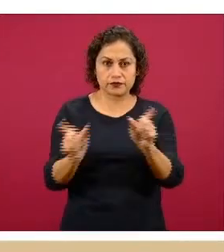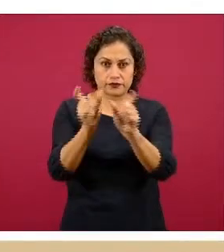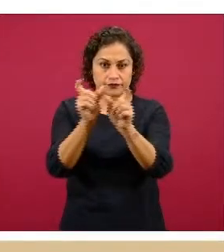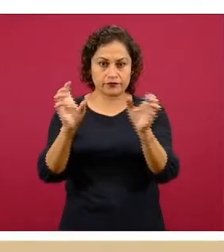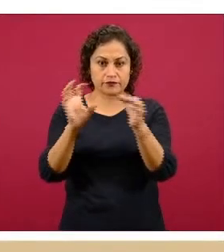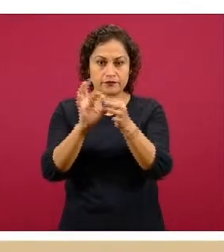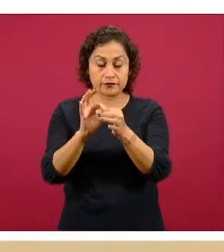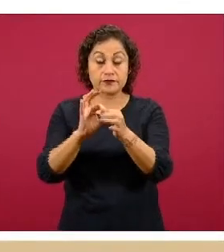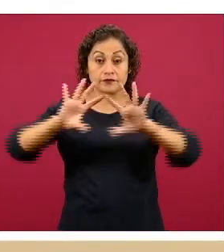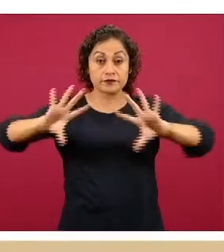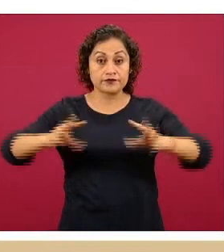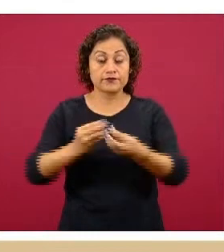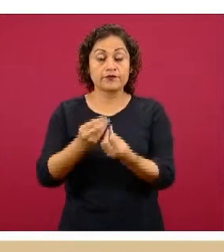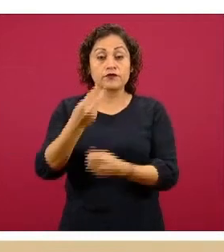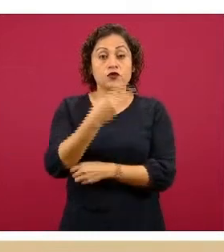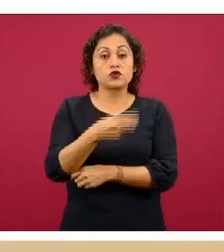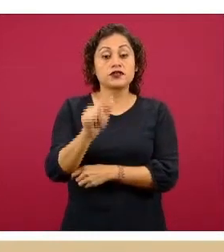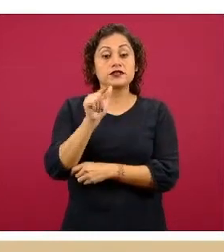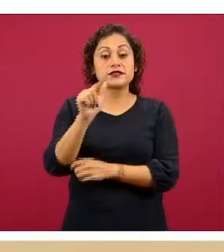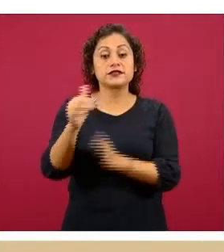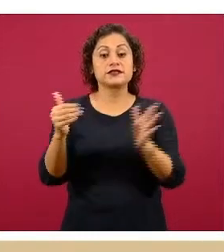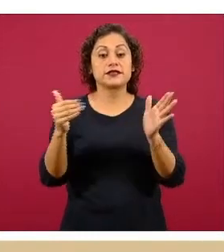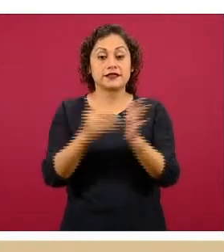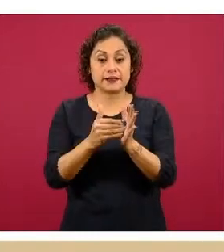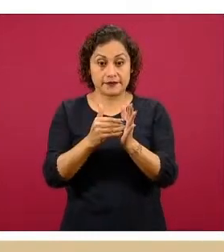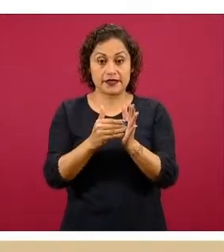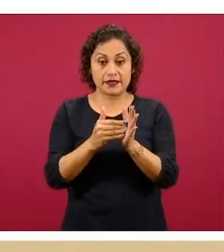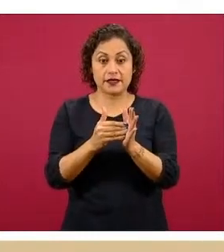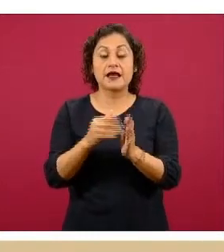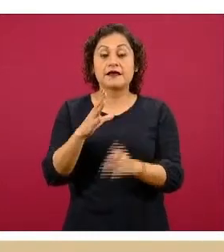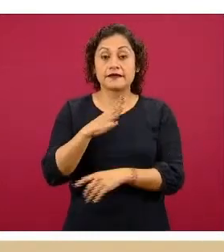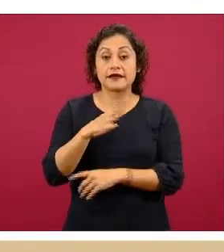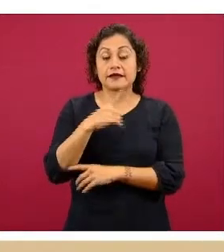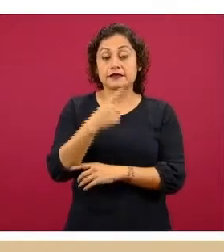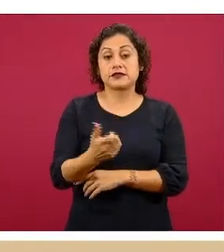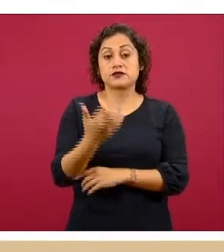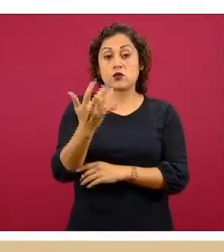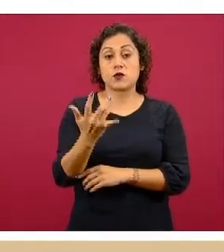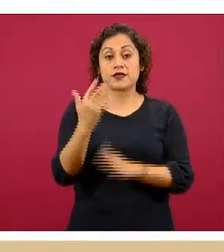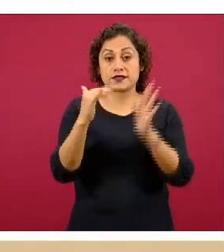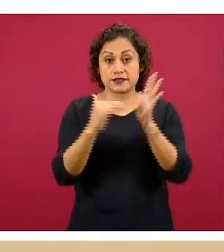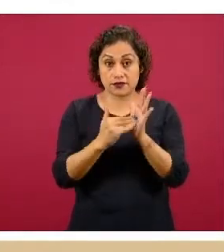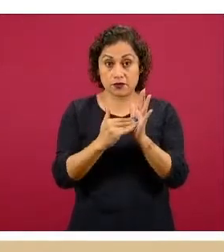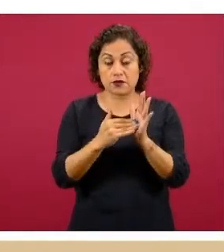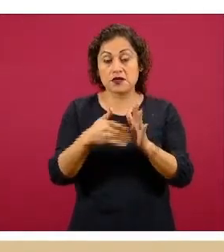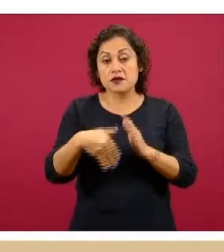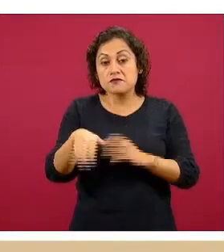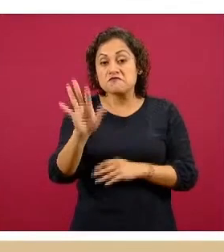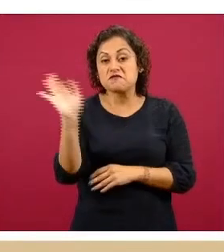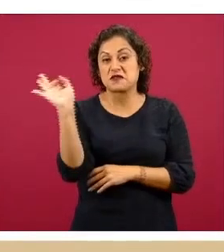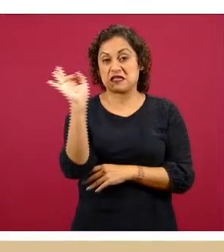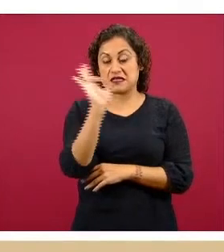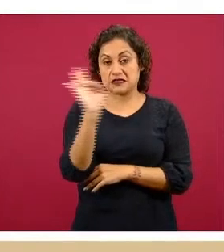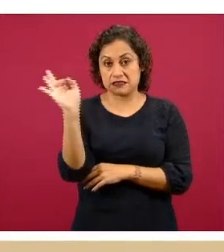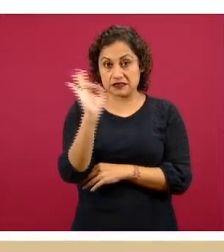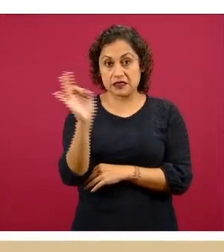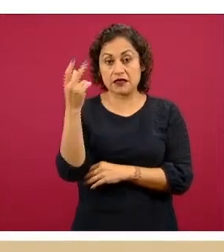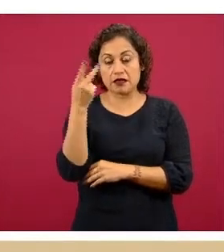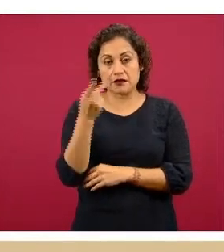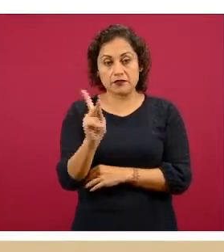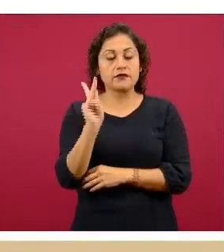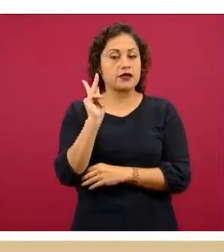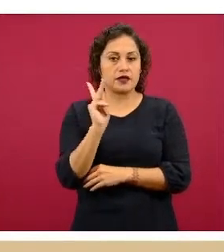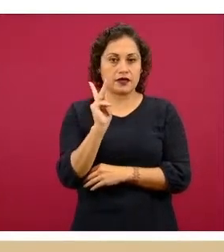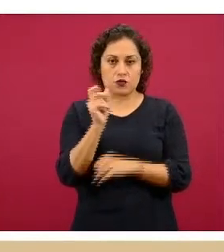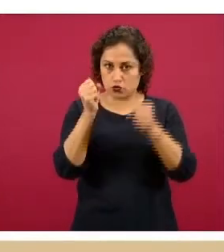las 217,000, hay 159,000 que de alguna forma pueden ser, pero no está confirmado, pueden